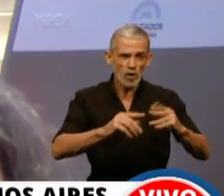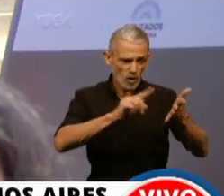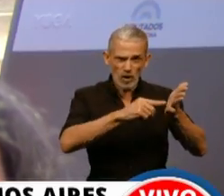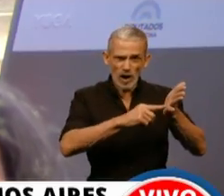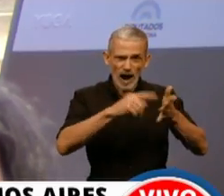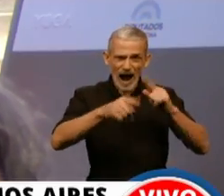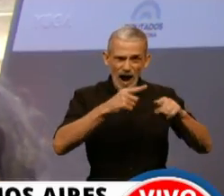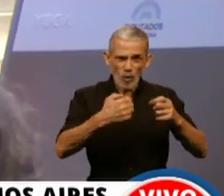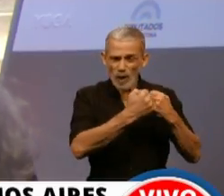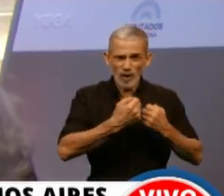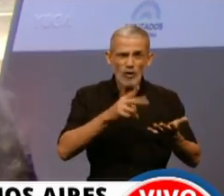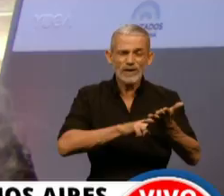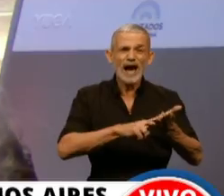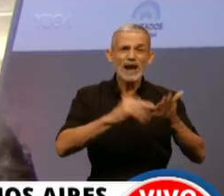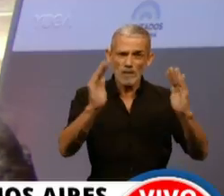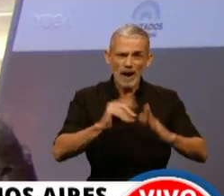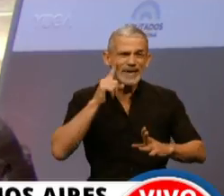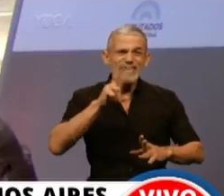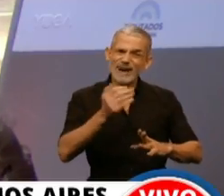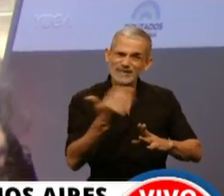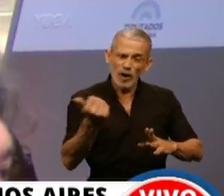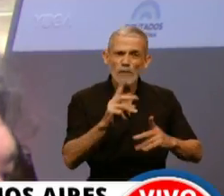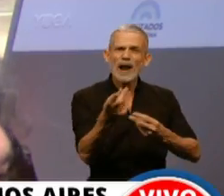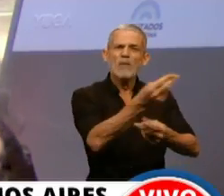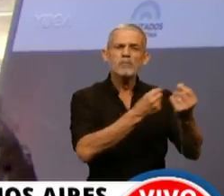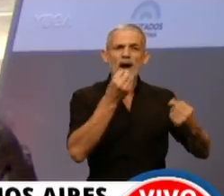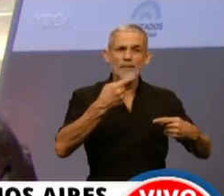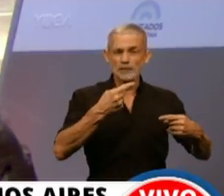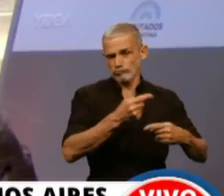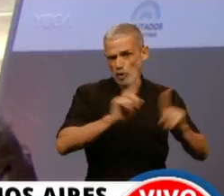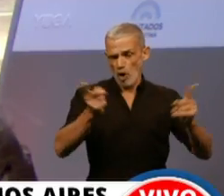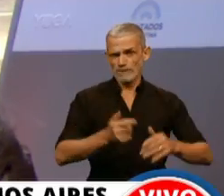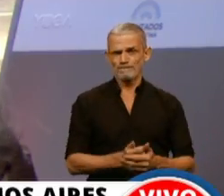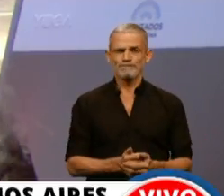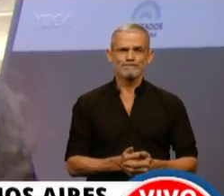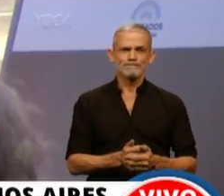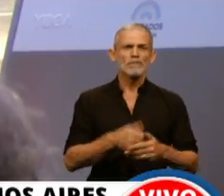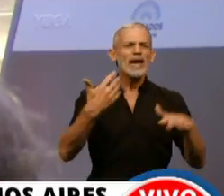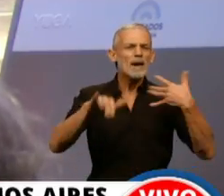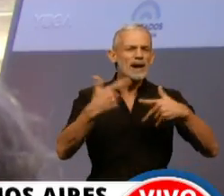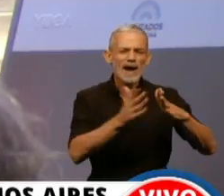para la canasta familiar ni siquiera eso en la emergencia